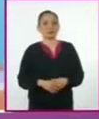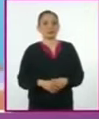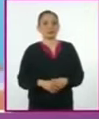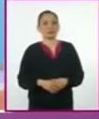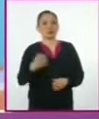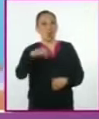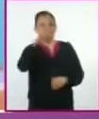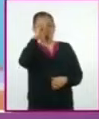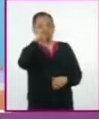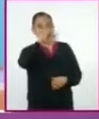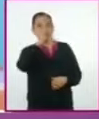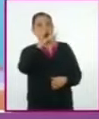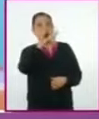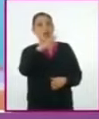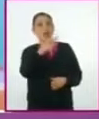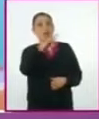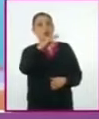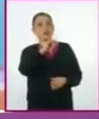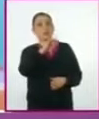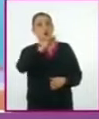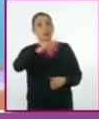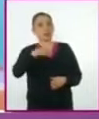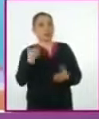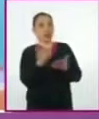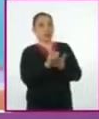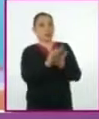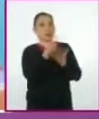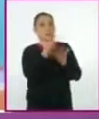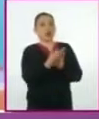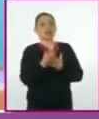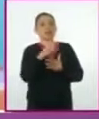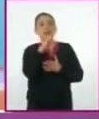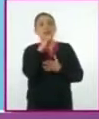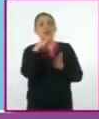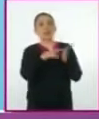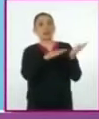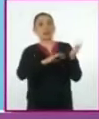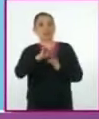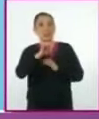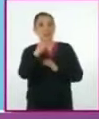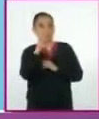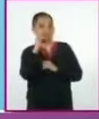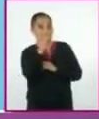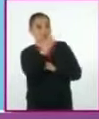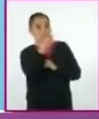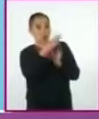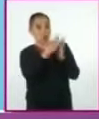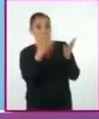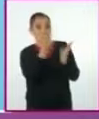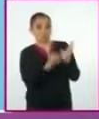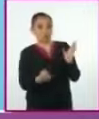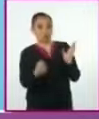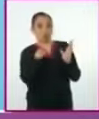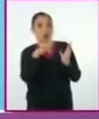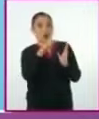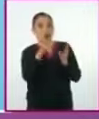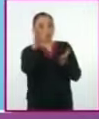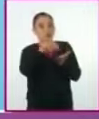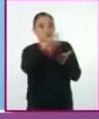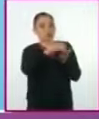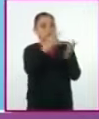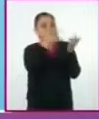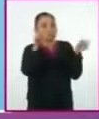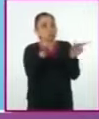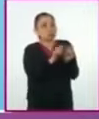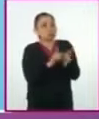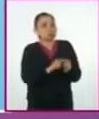Propongo a Jorge Luis Borges, quien ganó el Premio Cervantes en 1979. Mira, una de sus obras más reconocidas es un compendio de narraciones